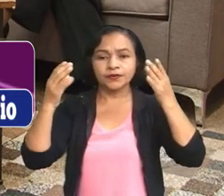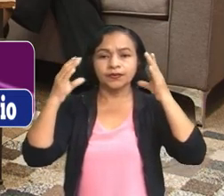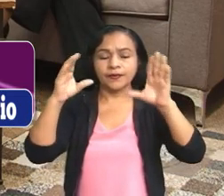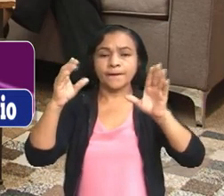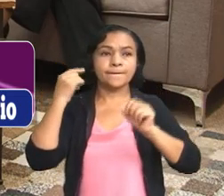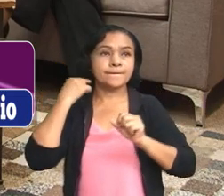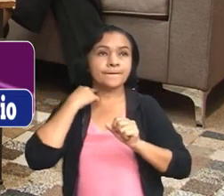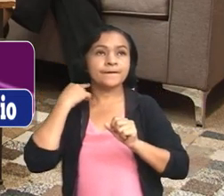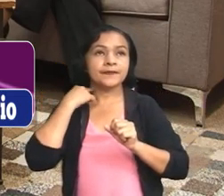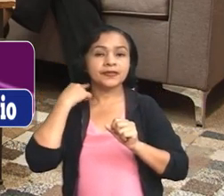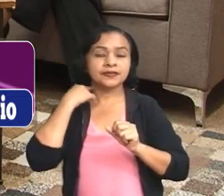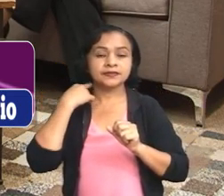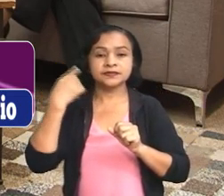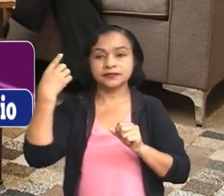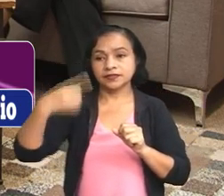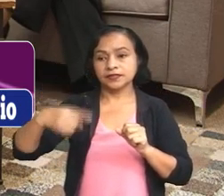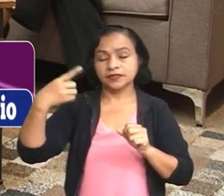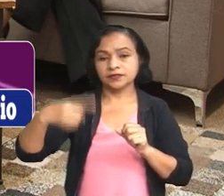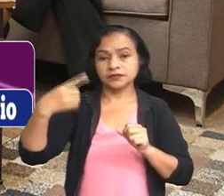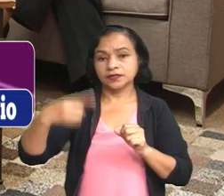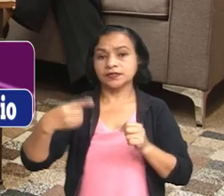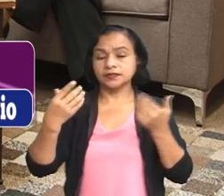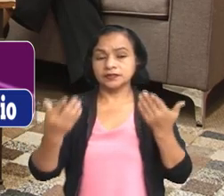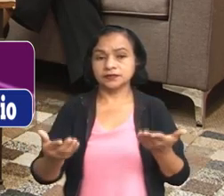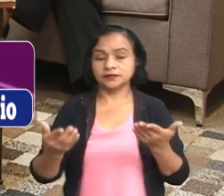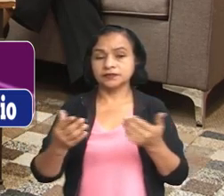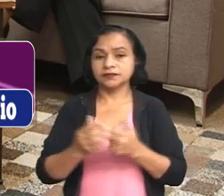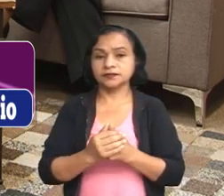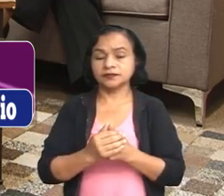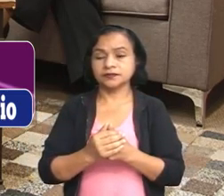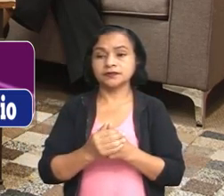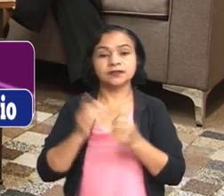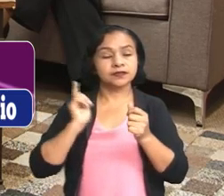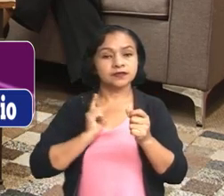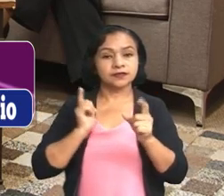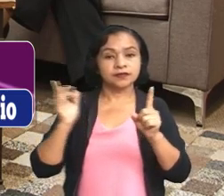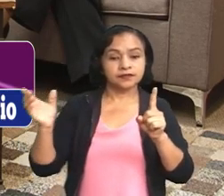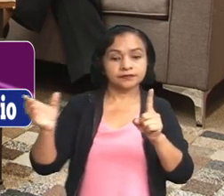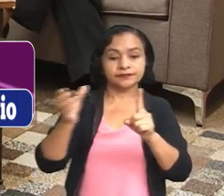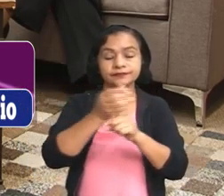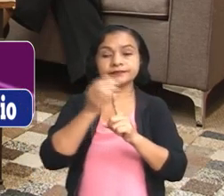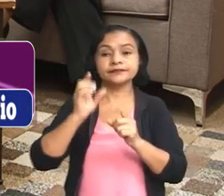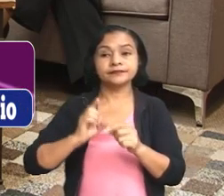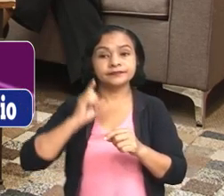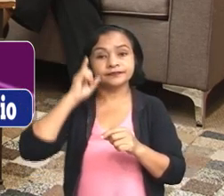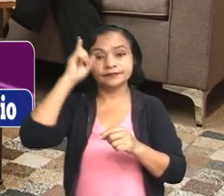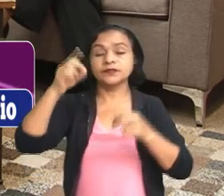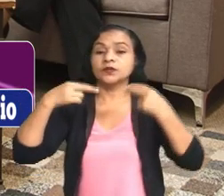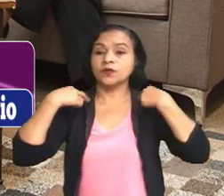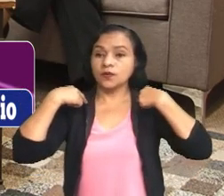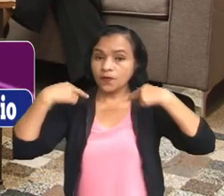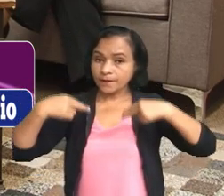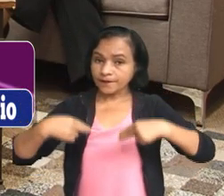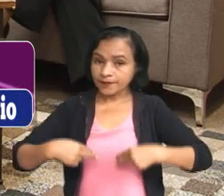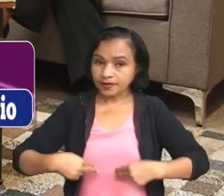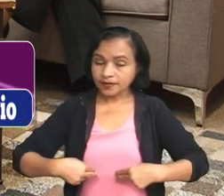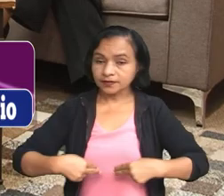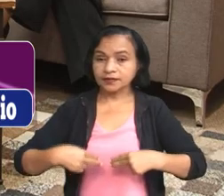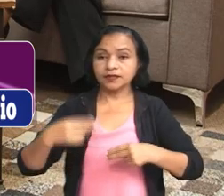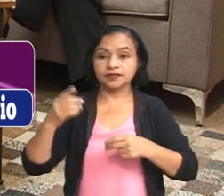Siempre en función de restitución de derechos, de también alcanzar ese desarrollo humano, ese